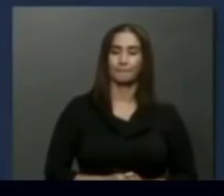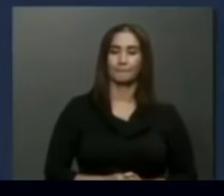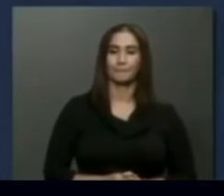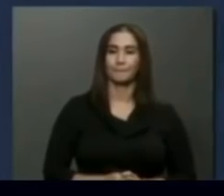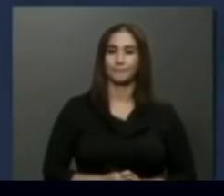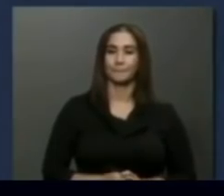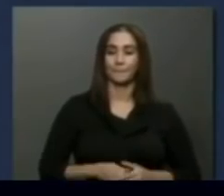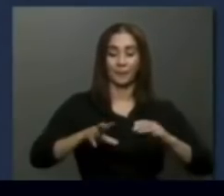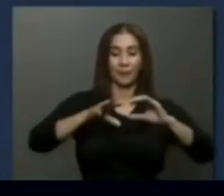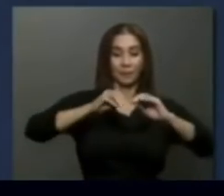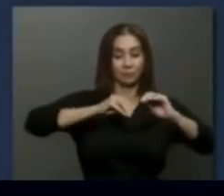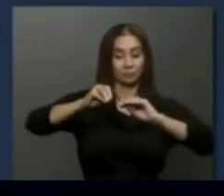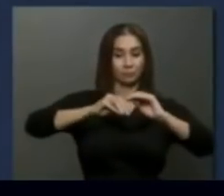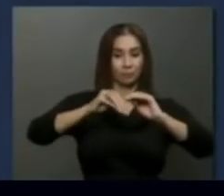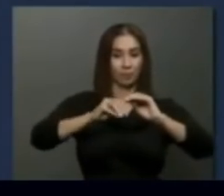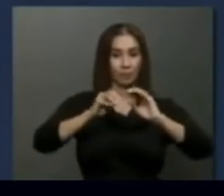El dinamismo es tal